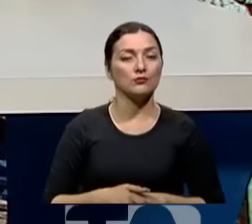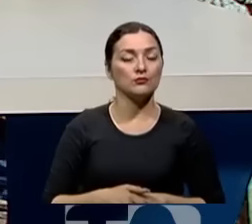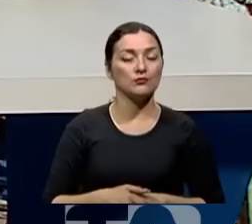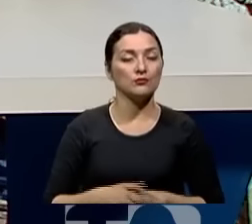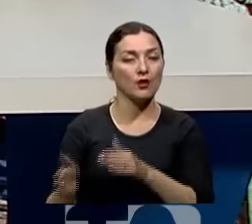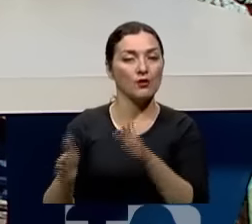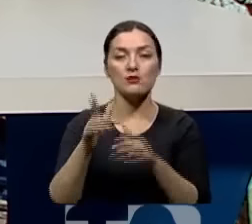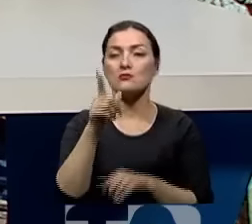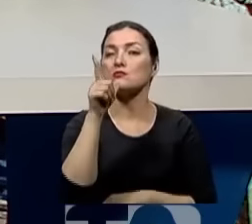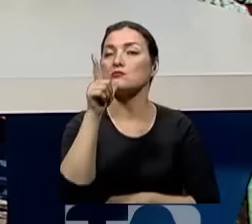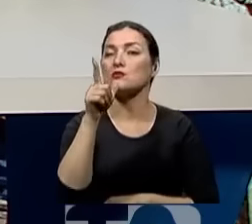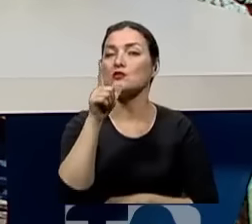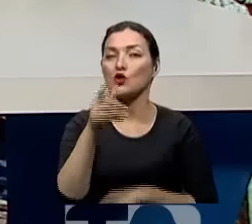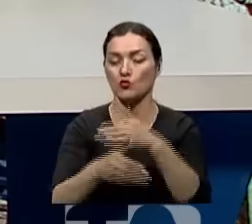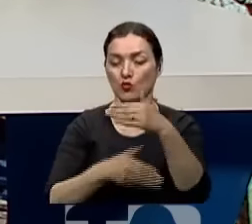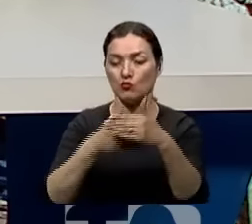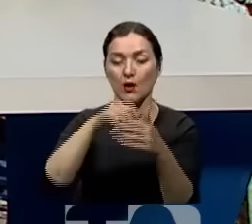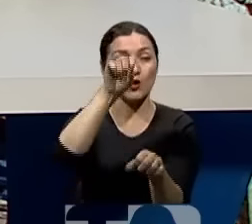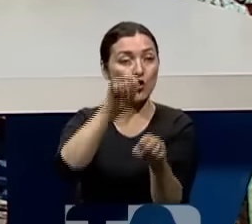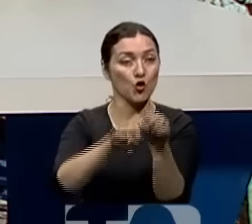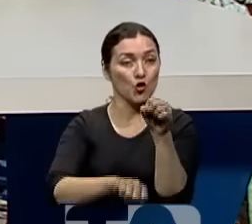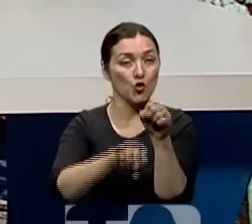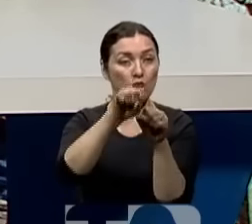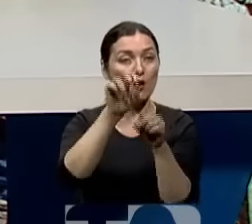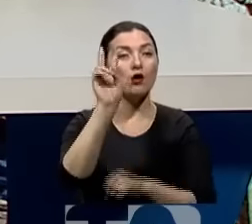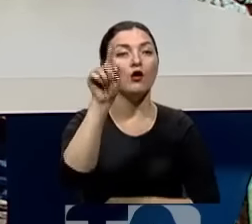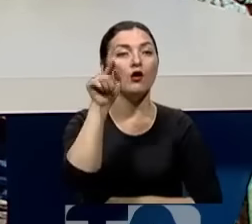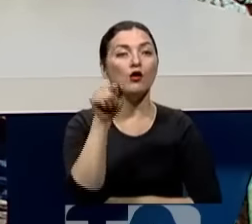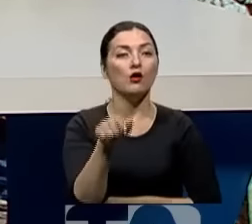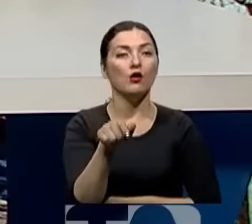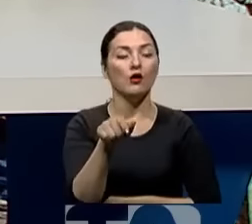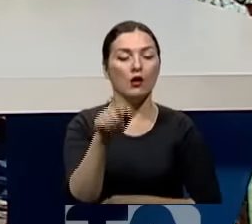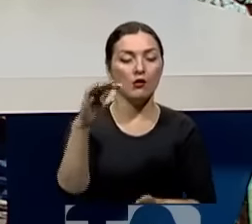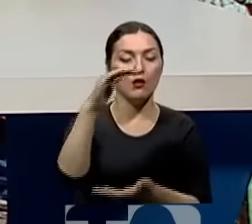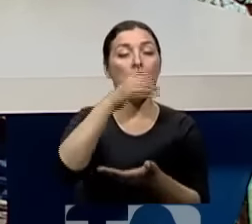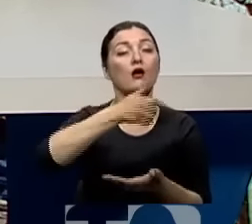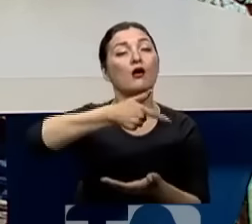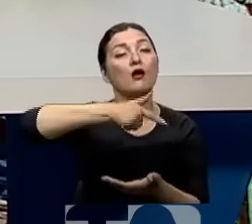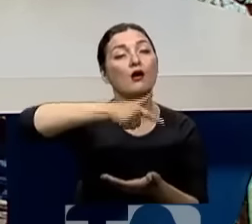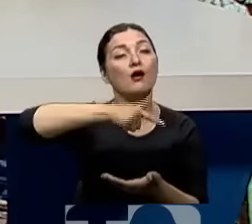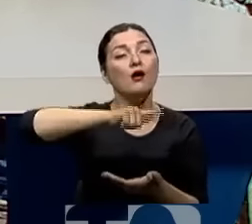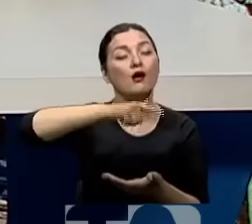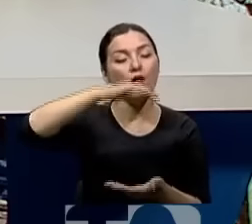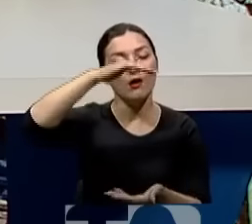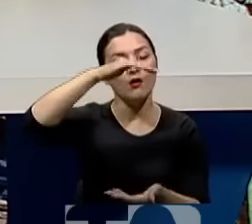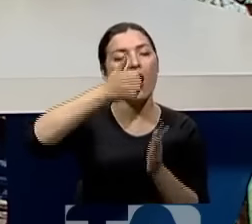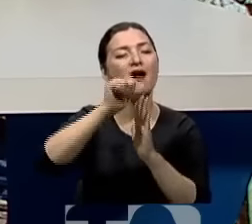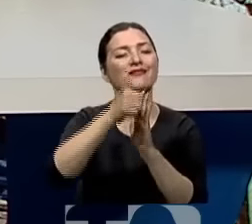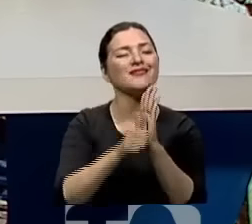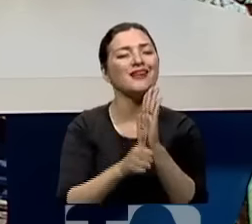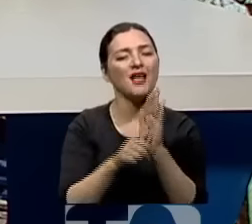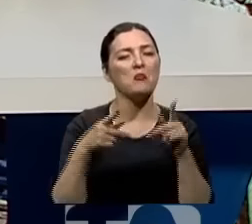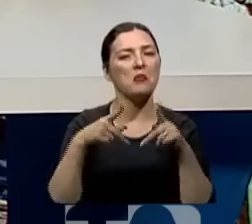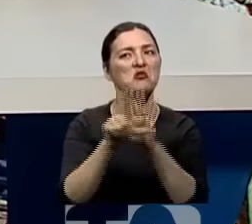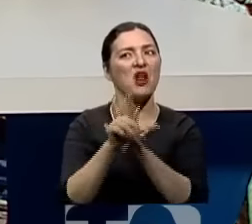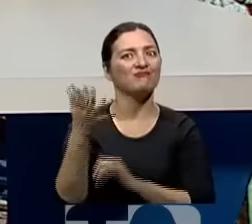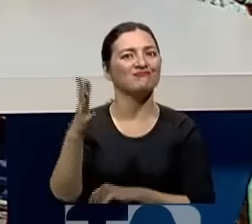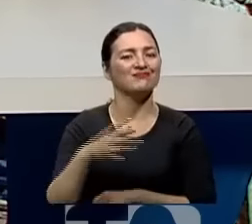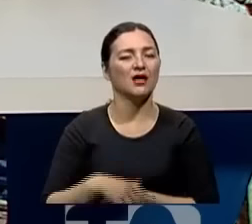En La Tacunga se procedió a la destrucción de más de 2.000 litros de licor artesanal, 50 litros de bebidas no